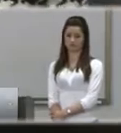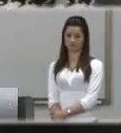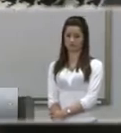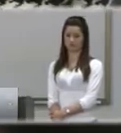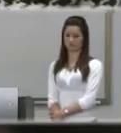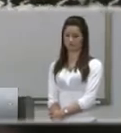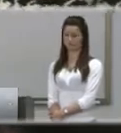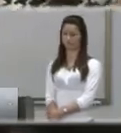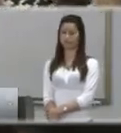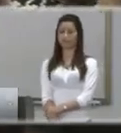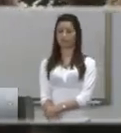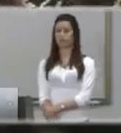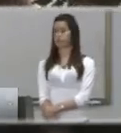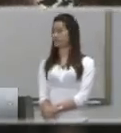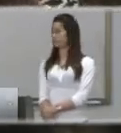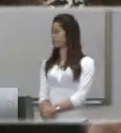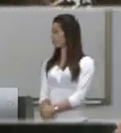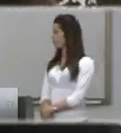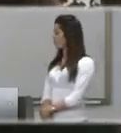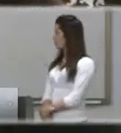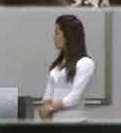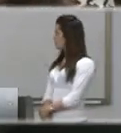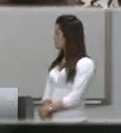pueden compartir algunas de esas imágenes?